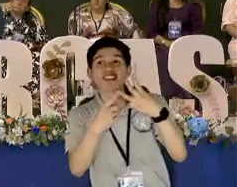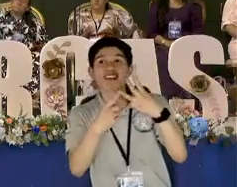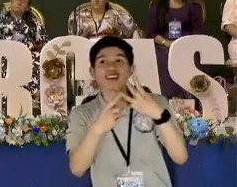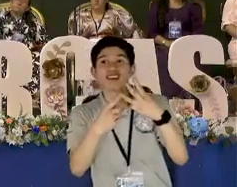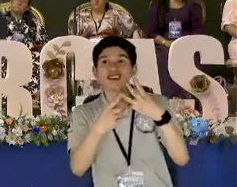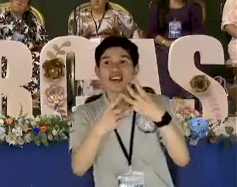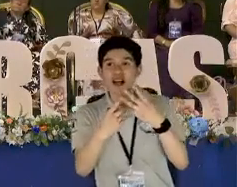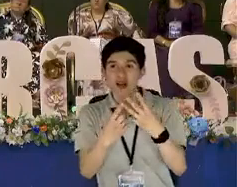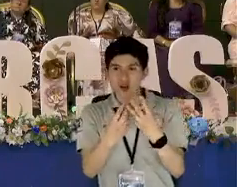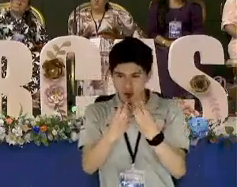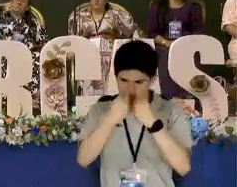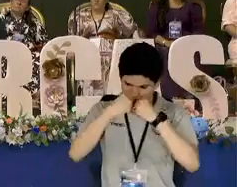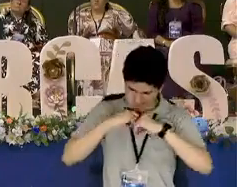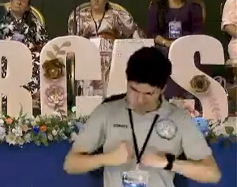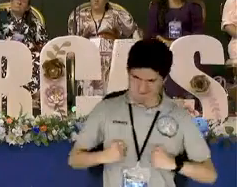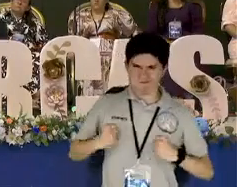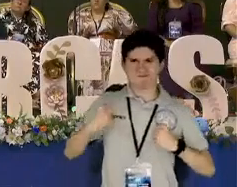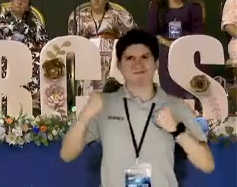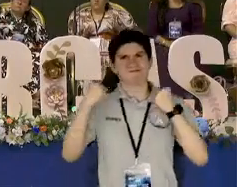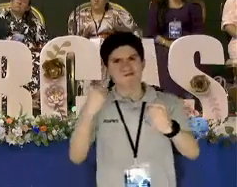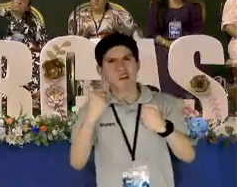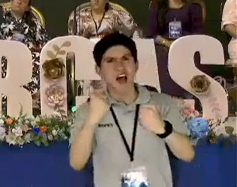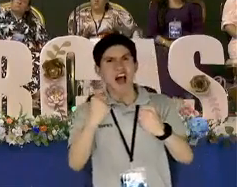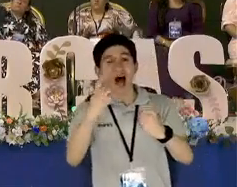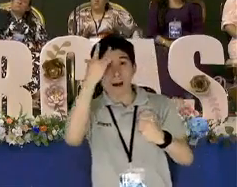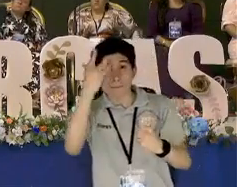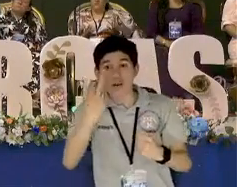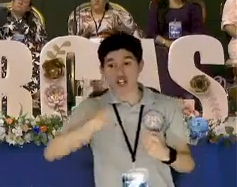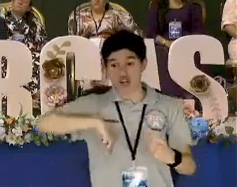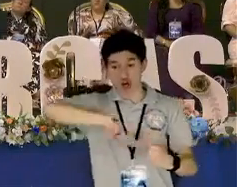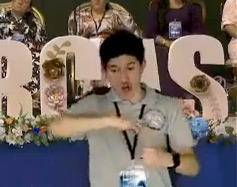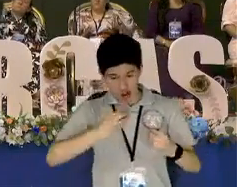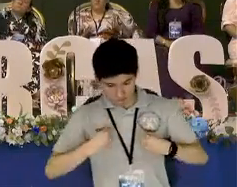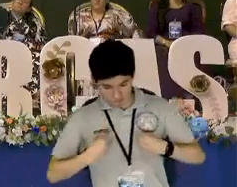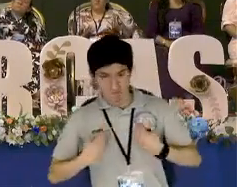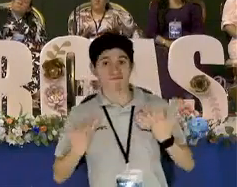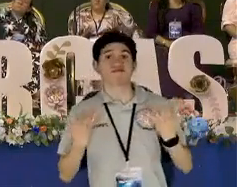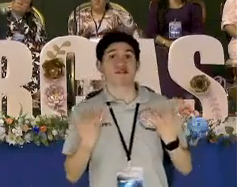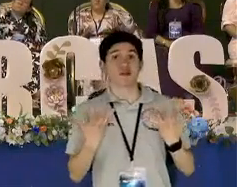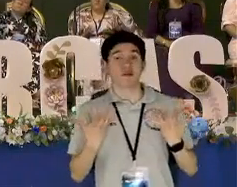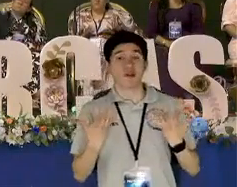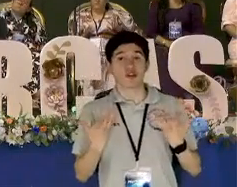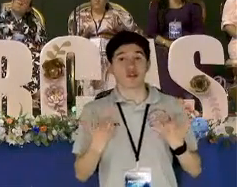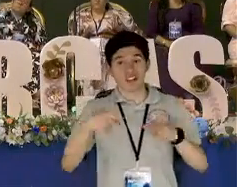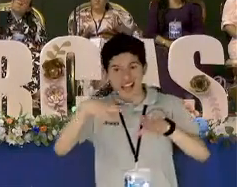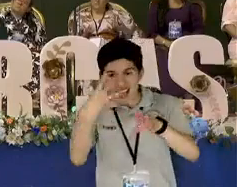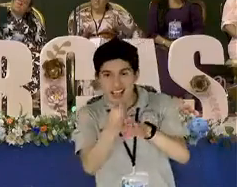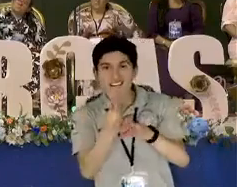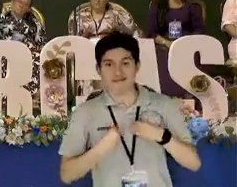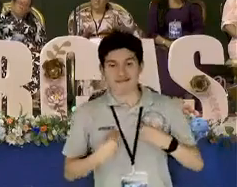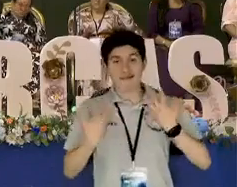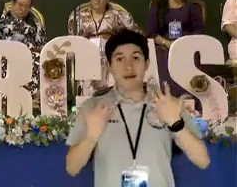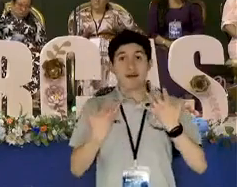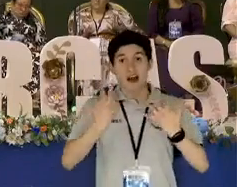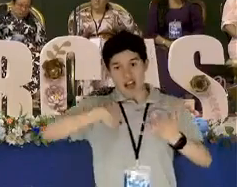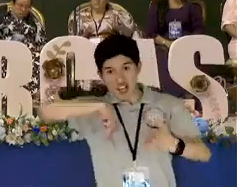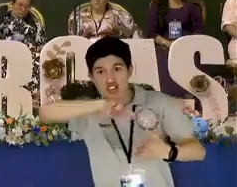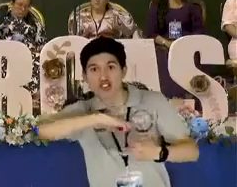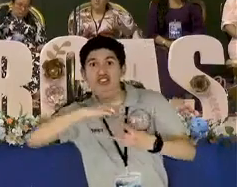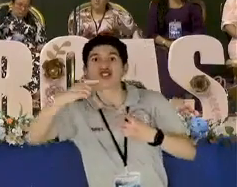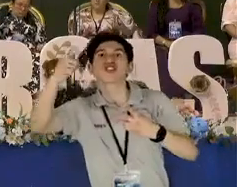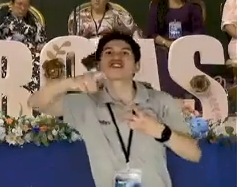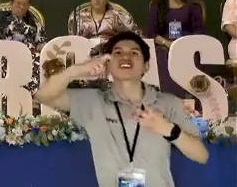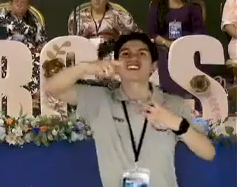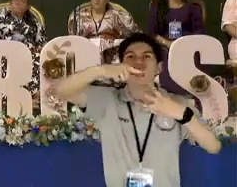nutrir. Porque somos un organismo vivo, y en este organismo vivo nosotros crecemos,